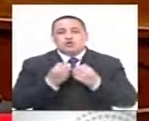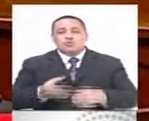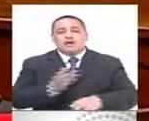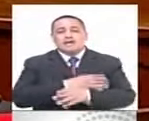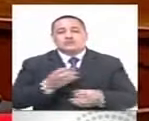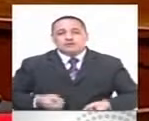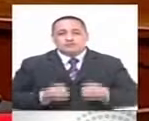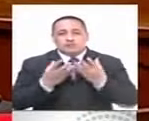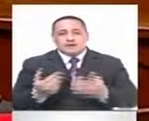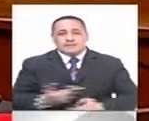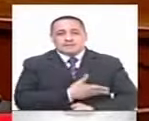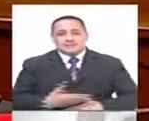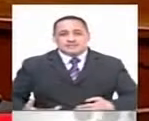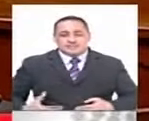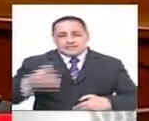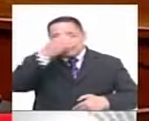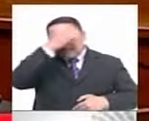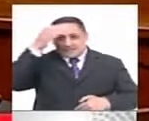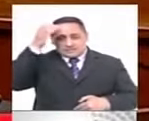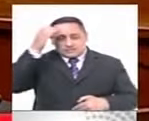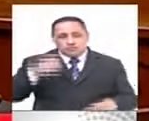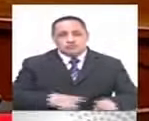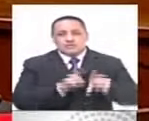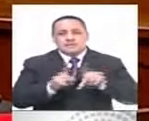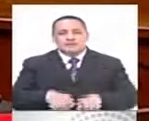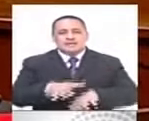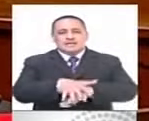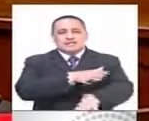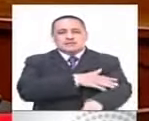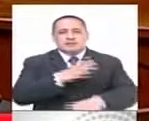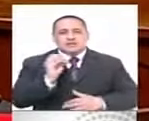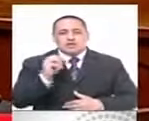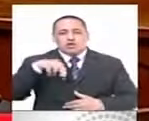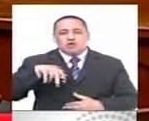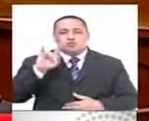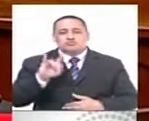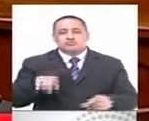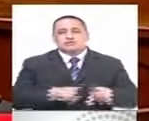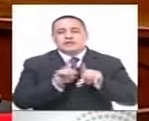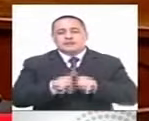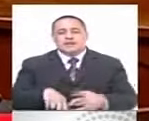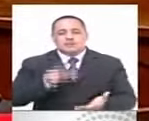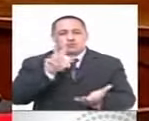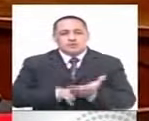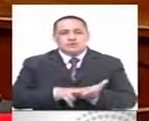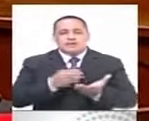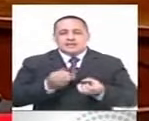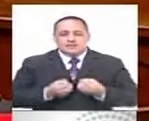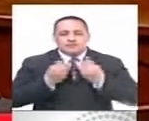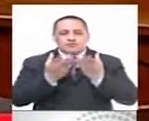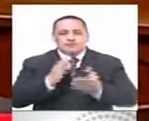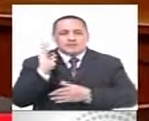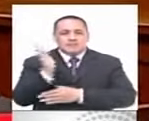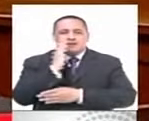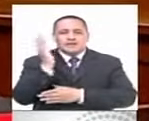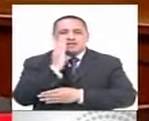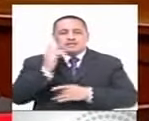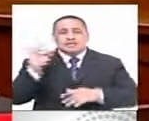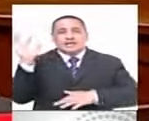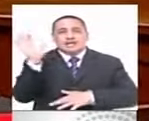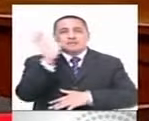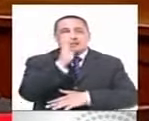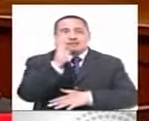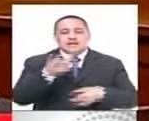nuestro presidente Pedro Castillo en la Asamblea de Naciones Unidas, aprobaremos la declaratoria de emergencia